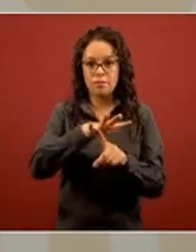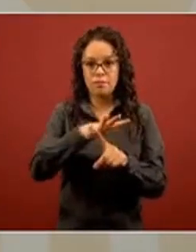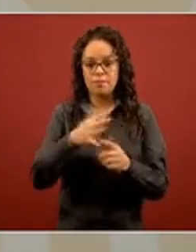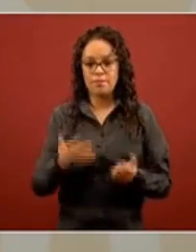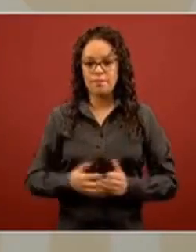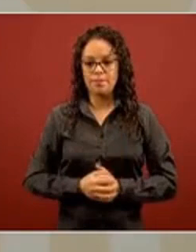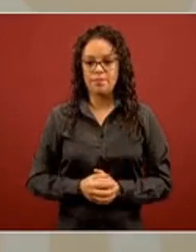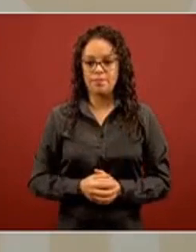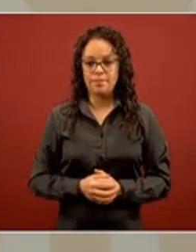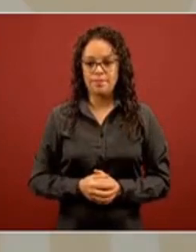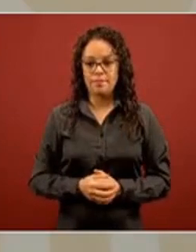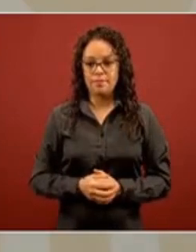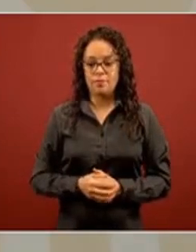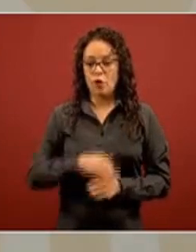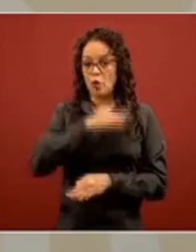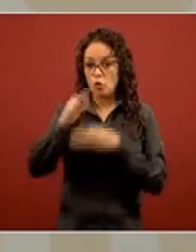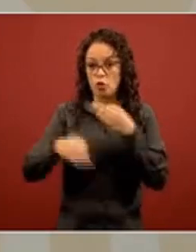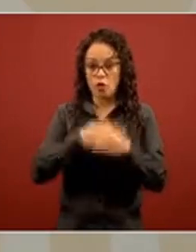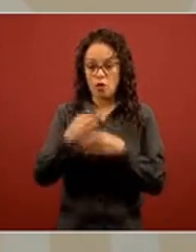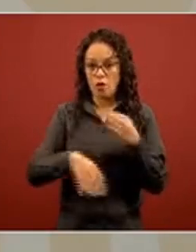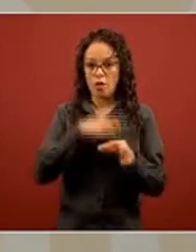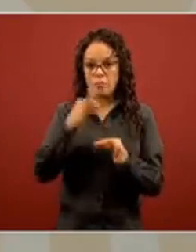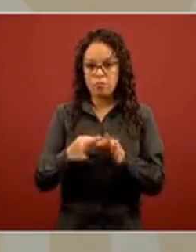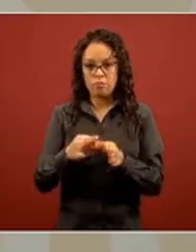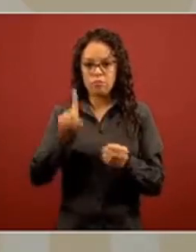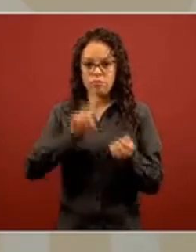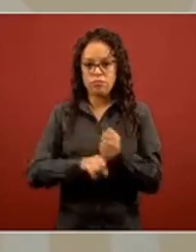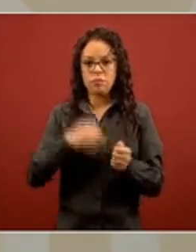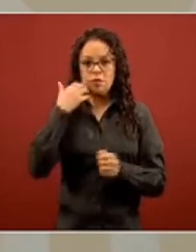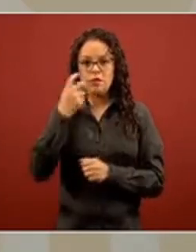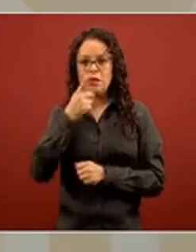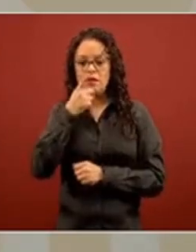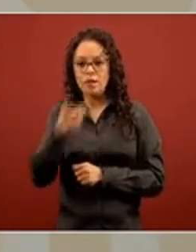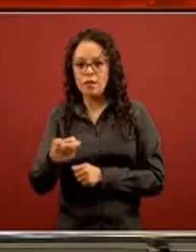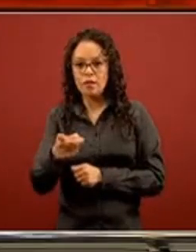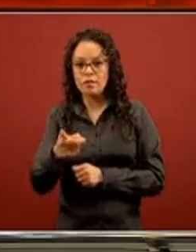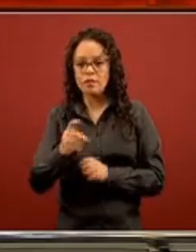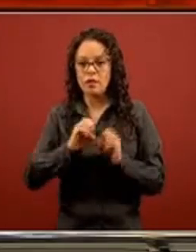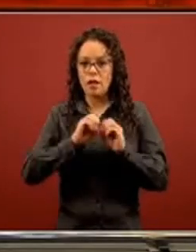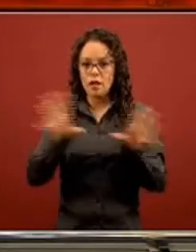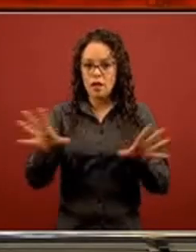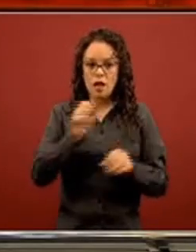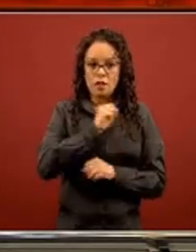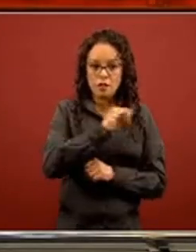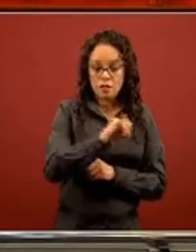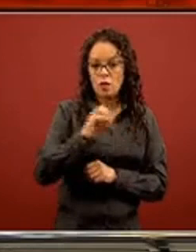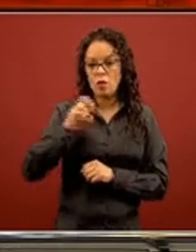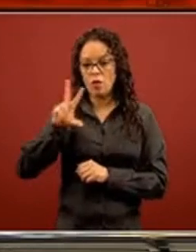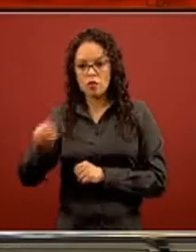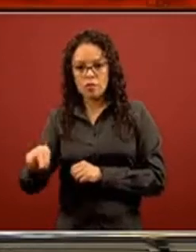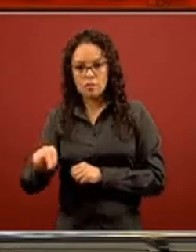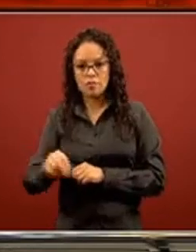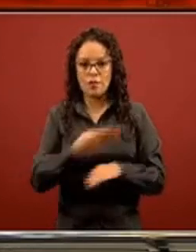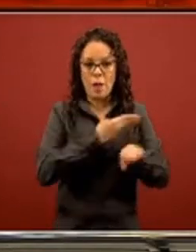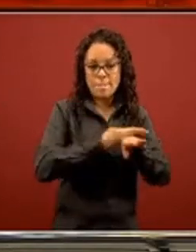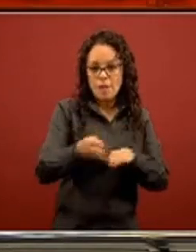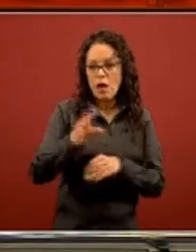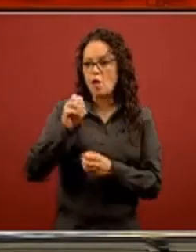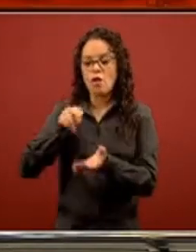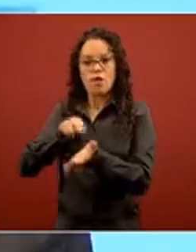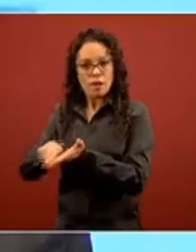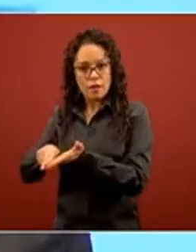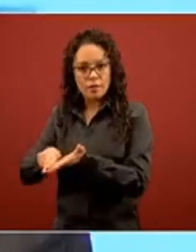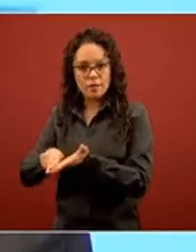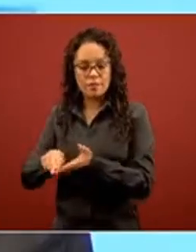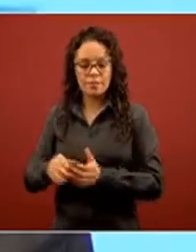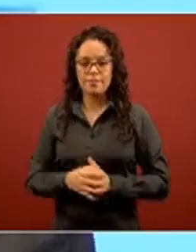son en blanco y negro. Raramente hay consideraciones absolutas. En la gran mayoría de las